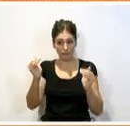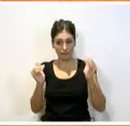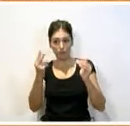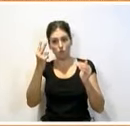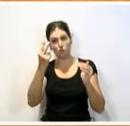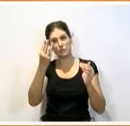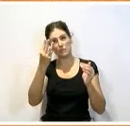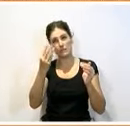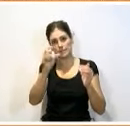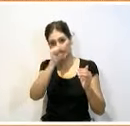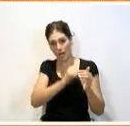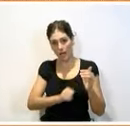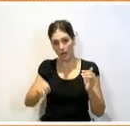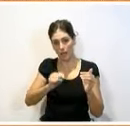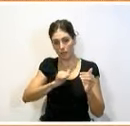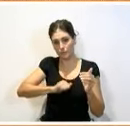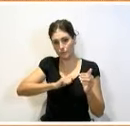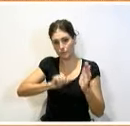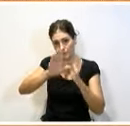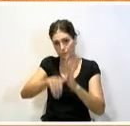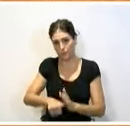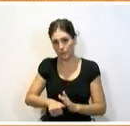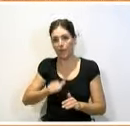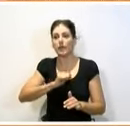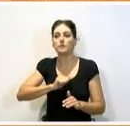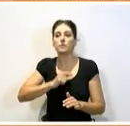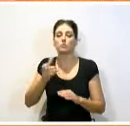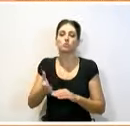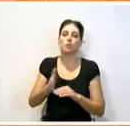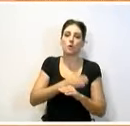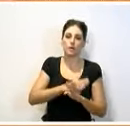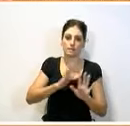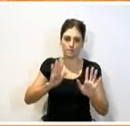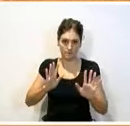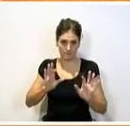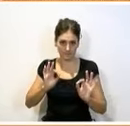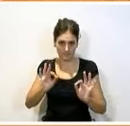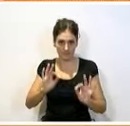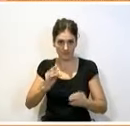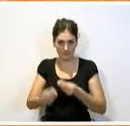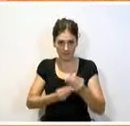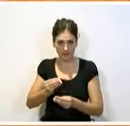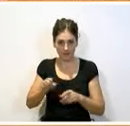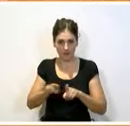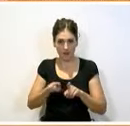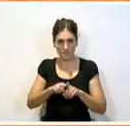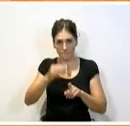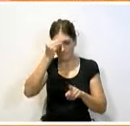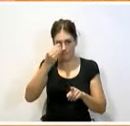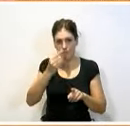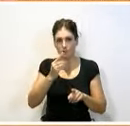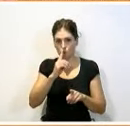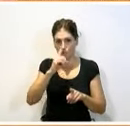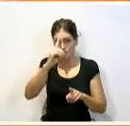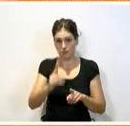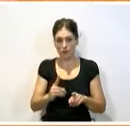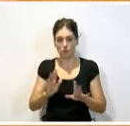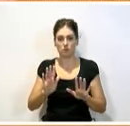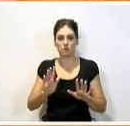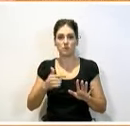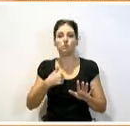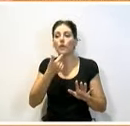años? Esperemos que usted le gane al menos por la mano y lo consigamos que sea en el primer año de gobierno. Todo esto yo lo estoy